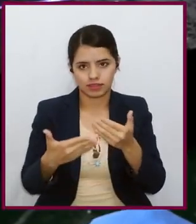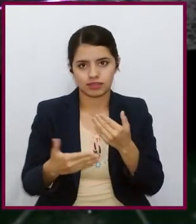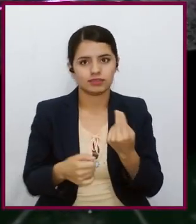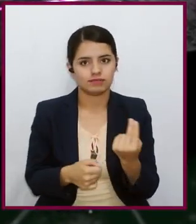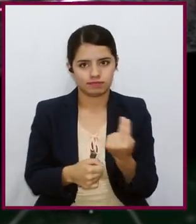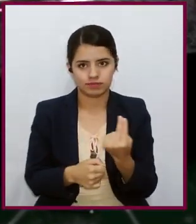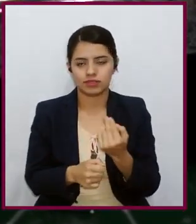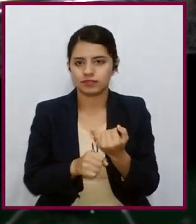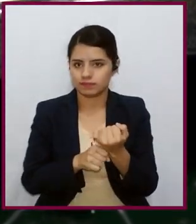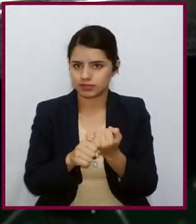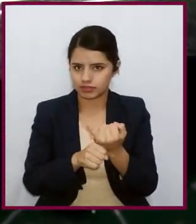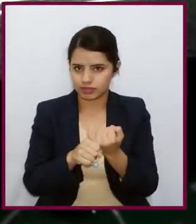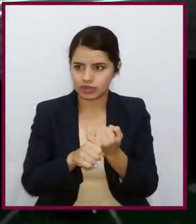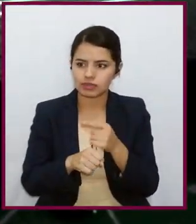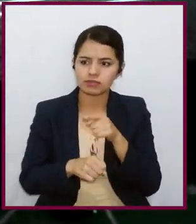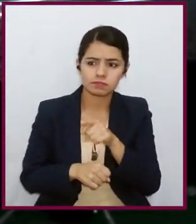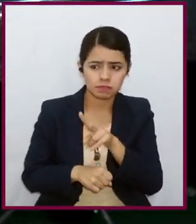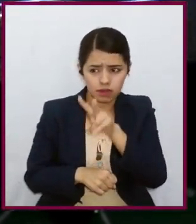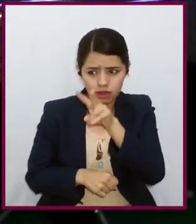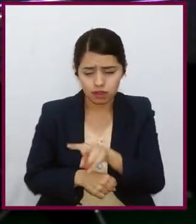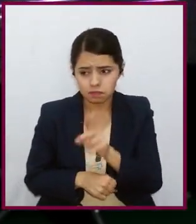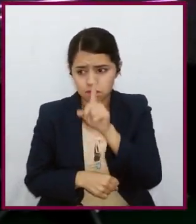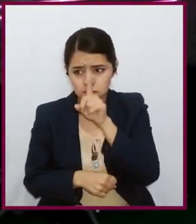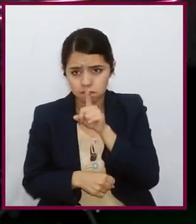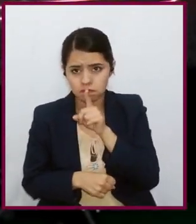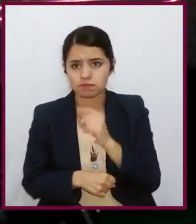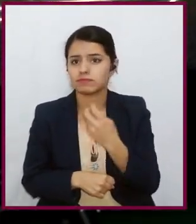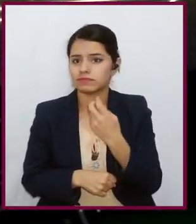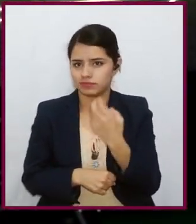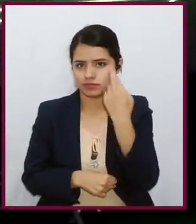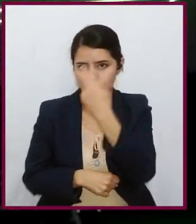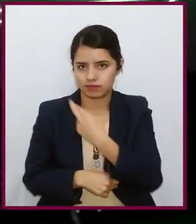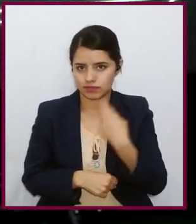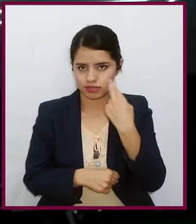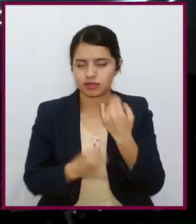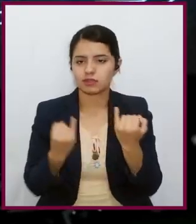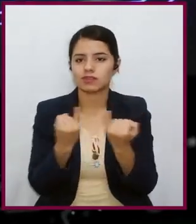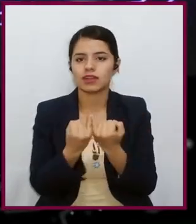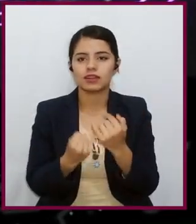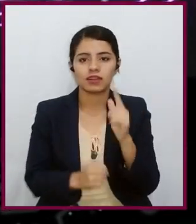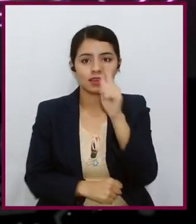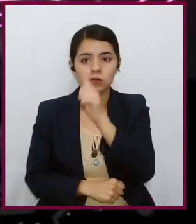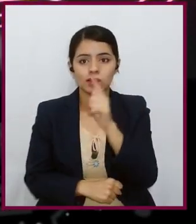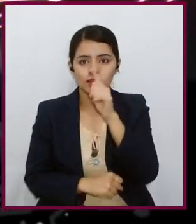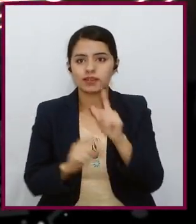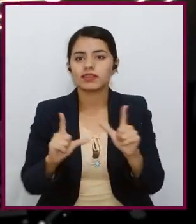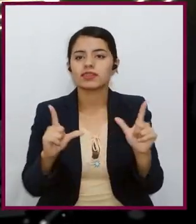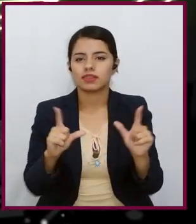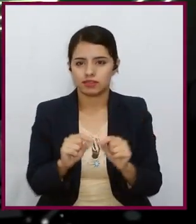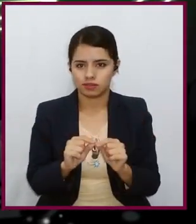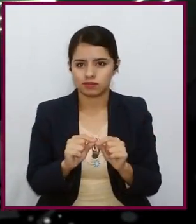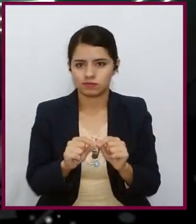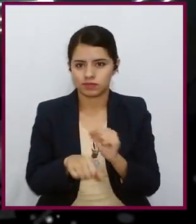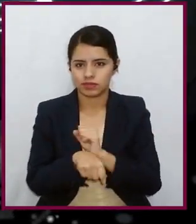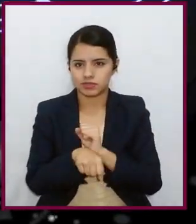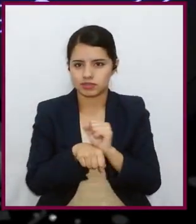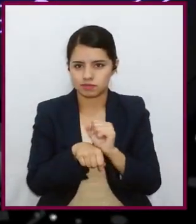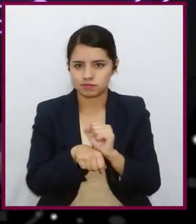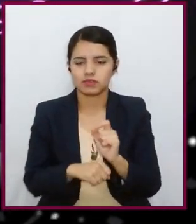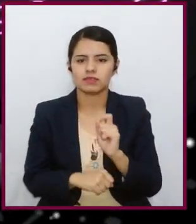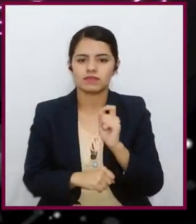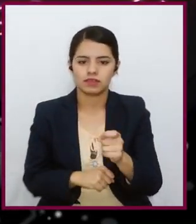nomás. Uno pone la información y ya. Oiga, pero hay que investigar y saber qué poner y qué no. ¿Vamos a poner cualquier